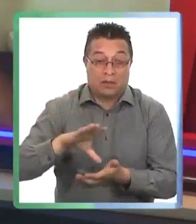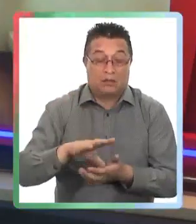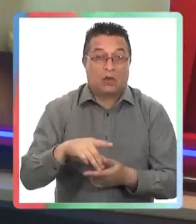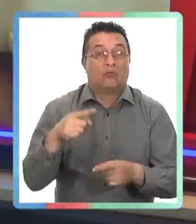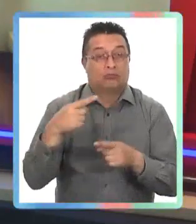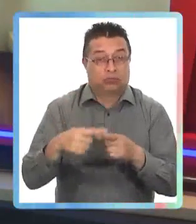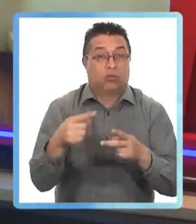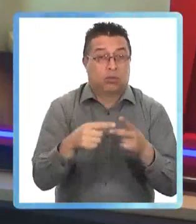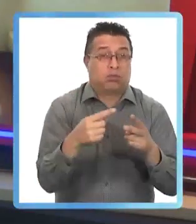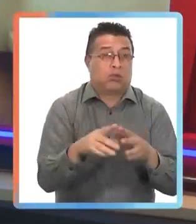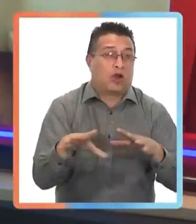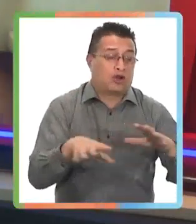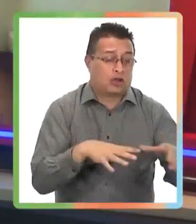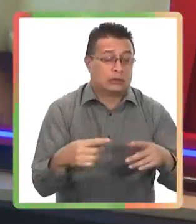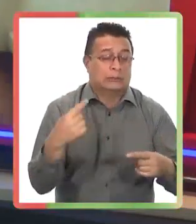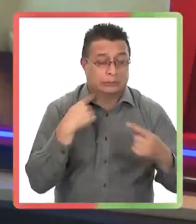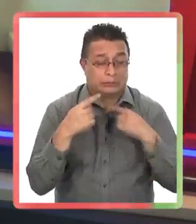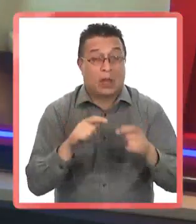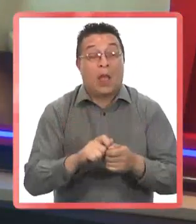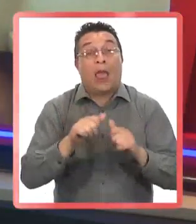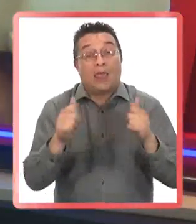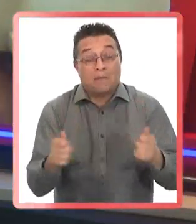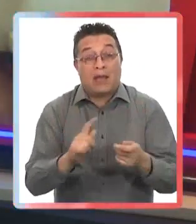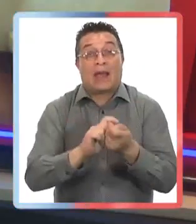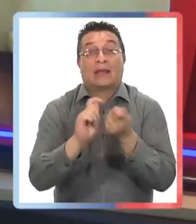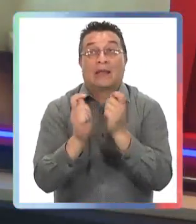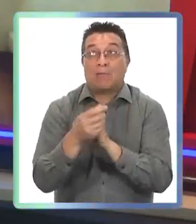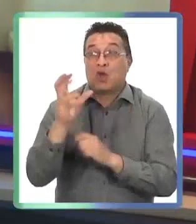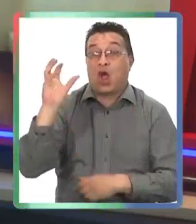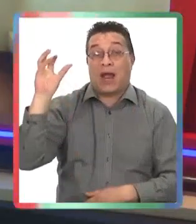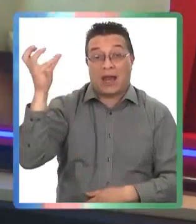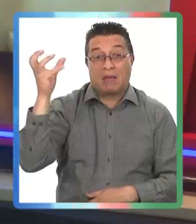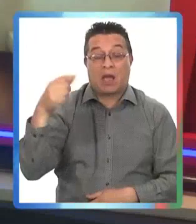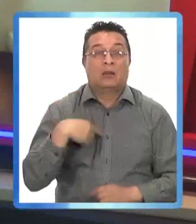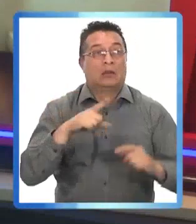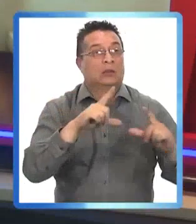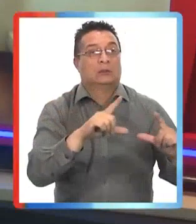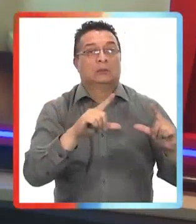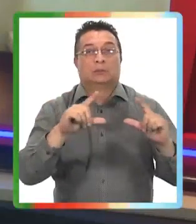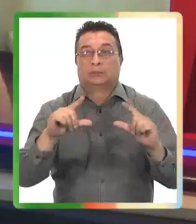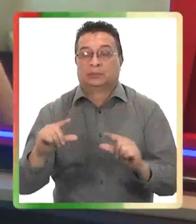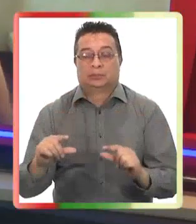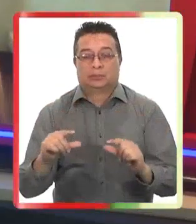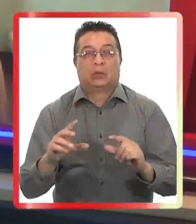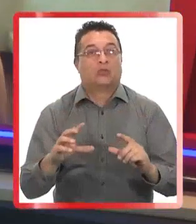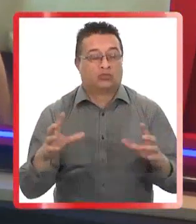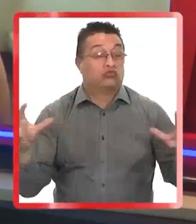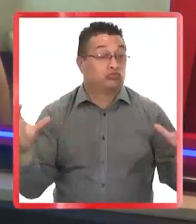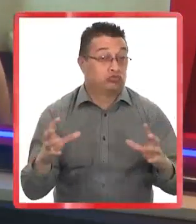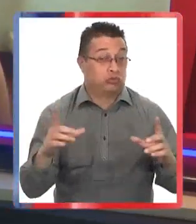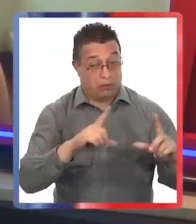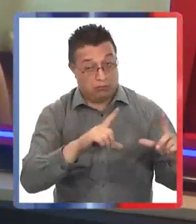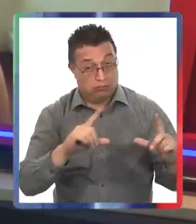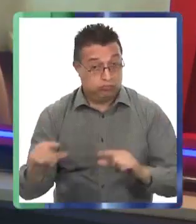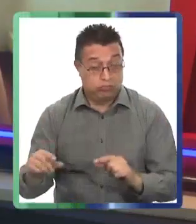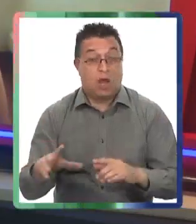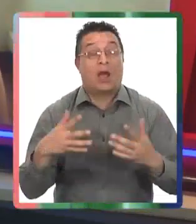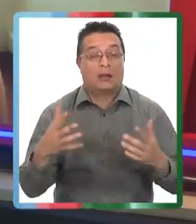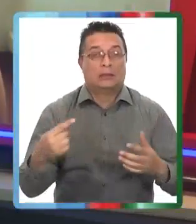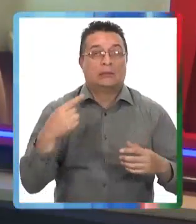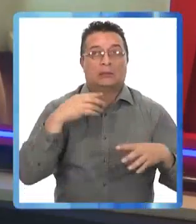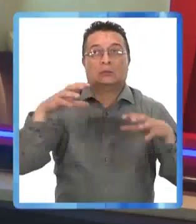acontecido, tenemos este fenómeno del cambio climático que de verdad nos disminuye un poquito, no un poquito, bastante, la posibilidad